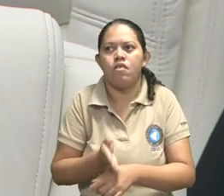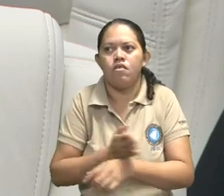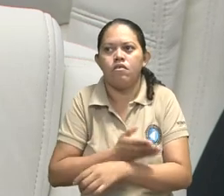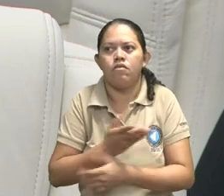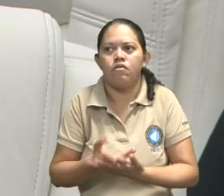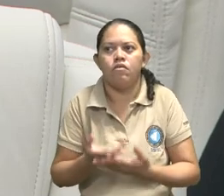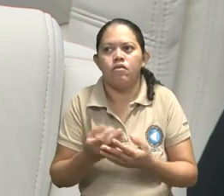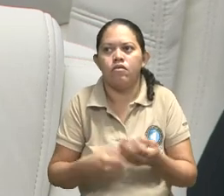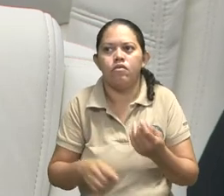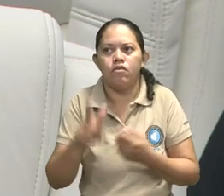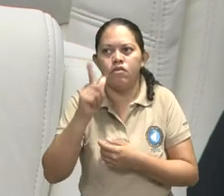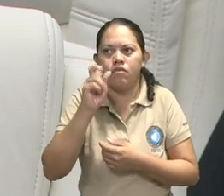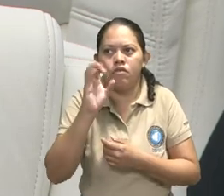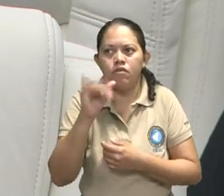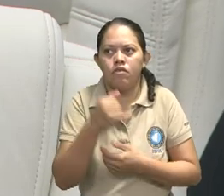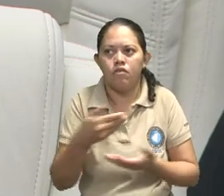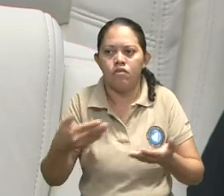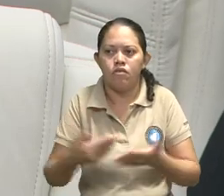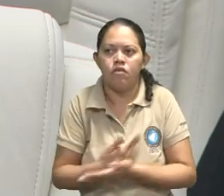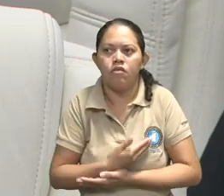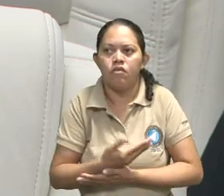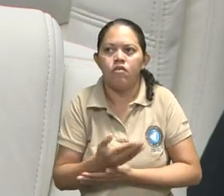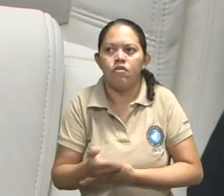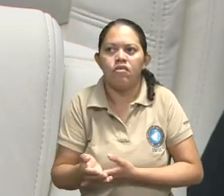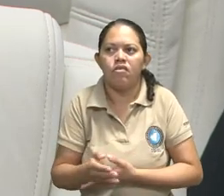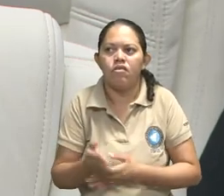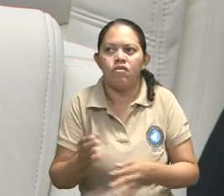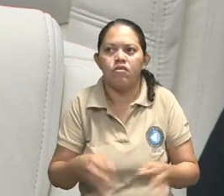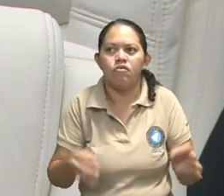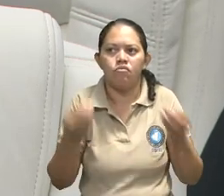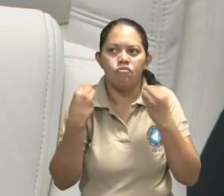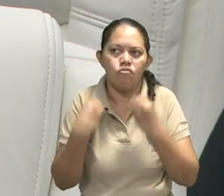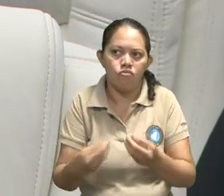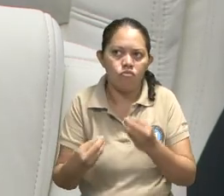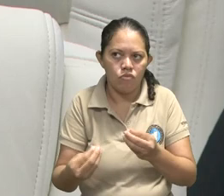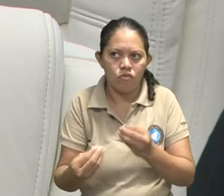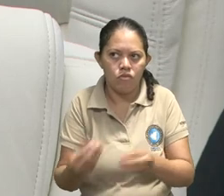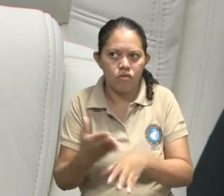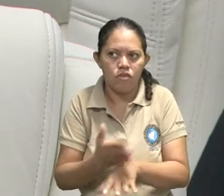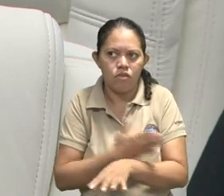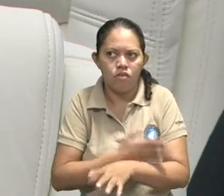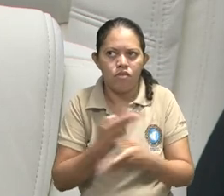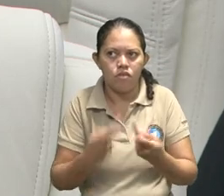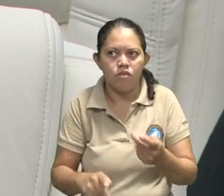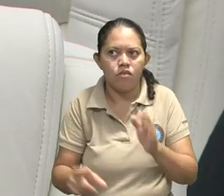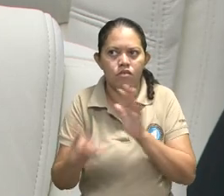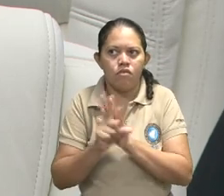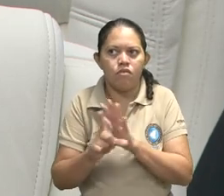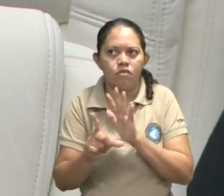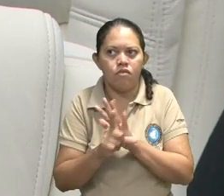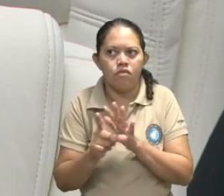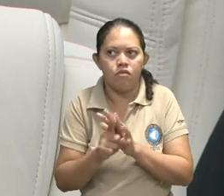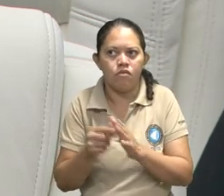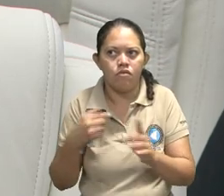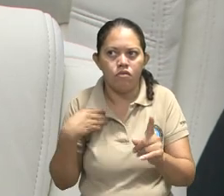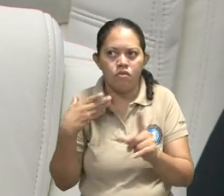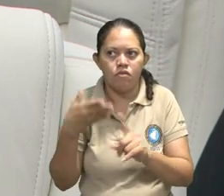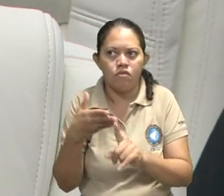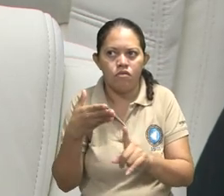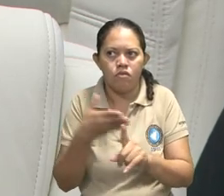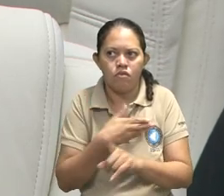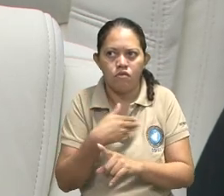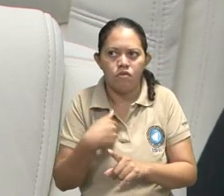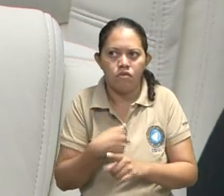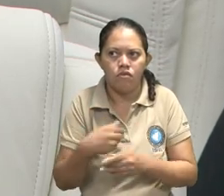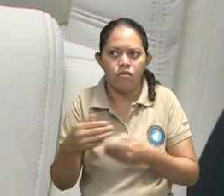sustituidas por tecnologías modernas y muchos de los conceptos que encontramos en esa ley están obsoletos o ni